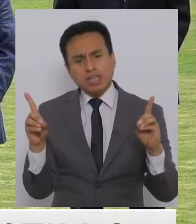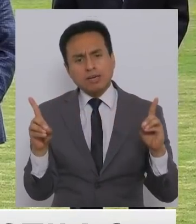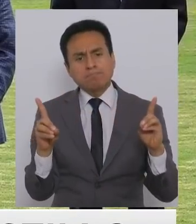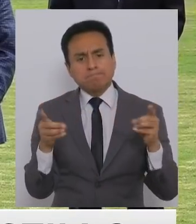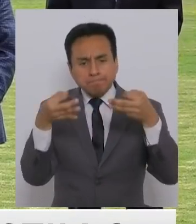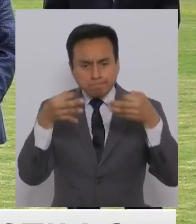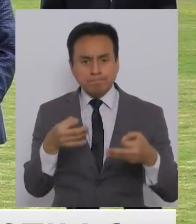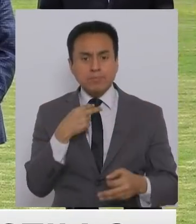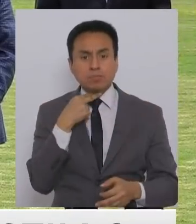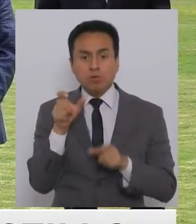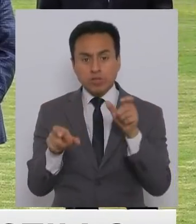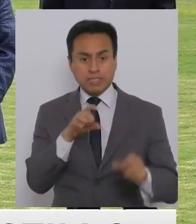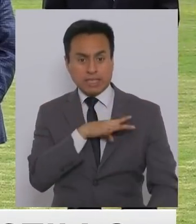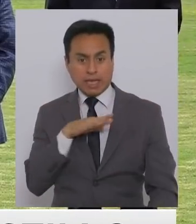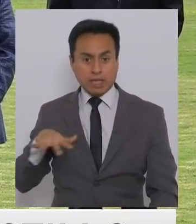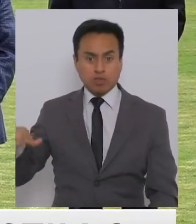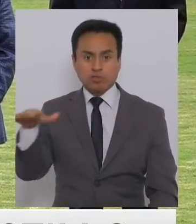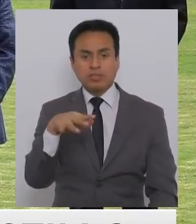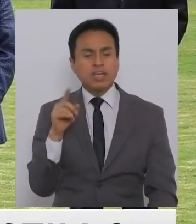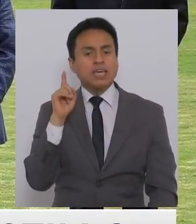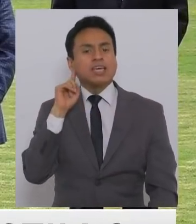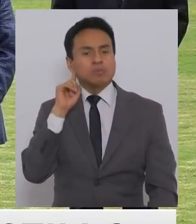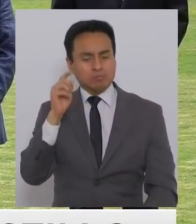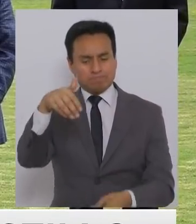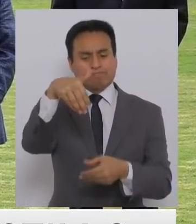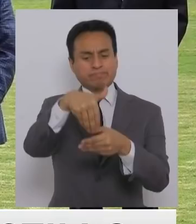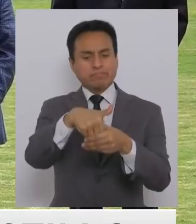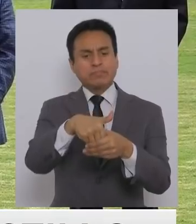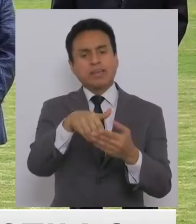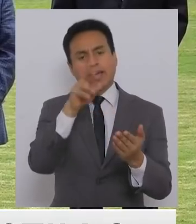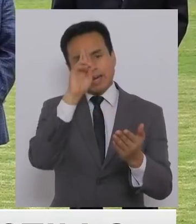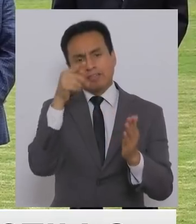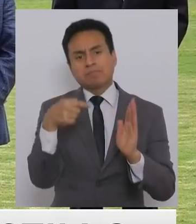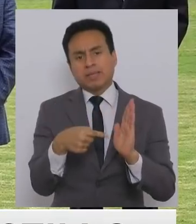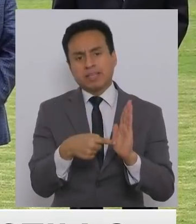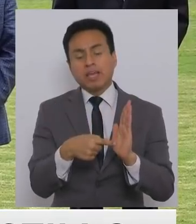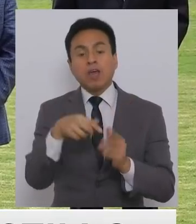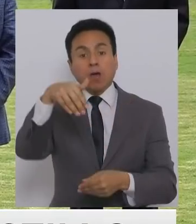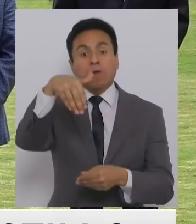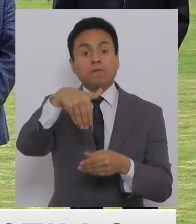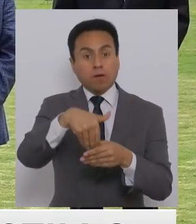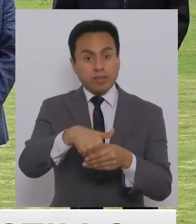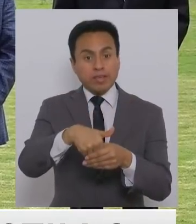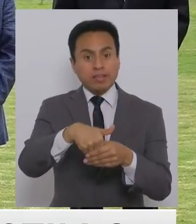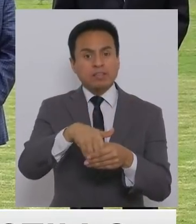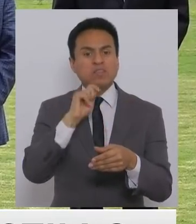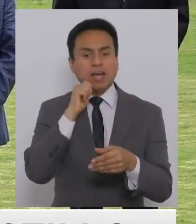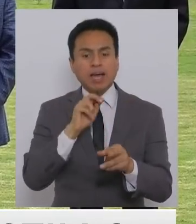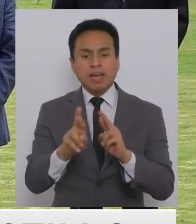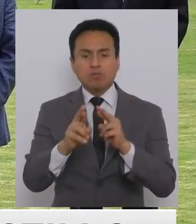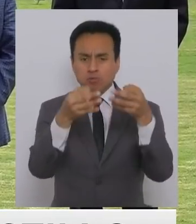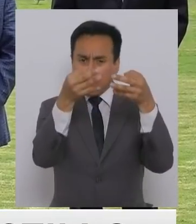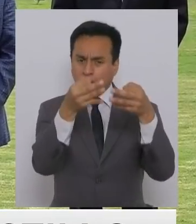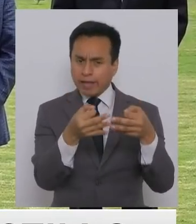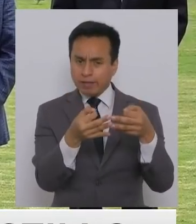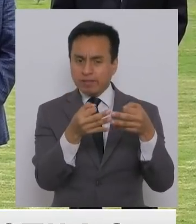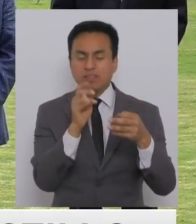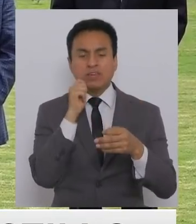la voz de los chilenos se escuche y se respete, que voten y que sus resultados, ¿cierto?,